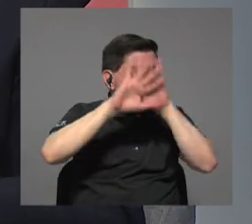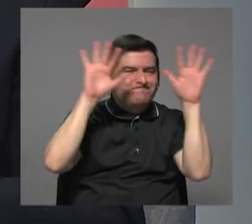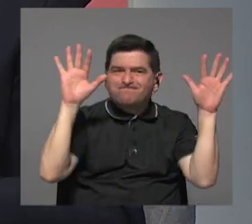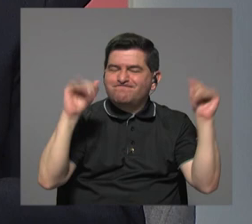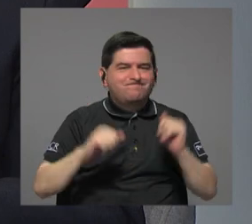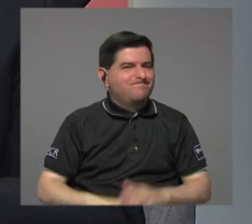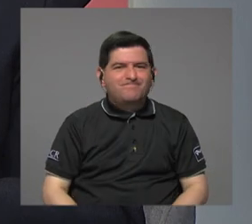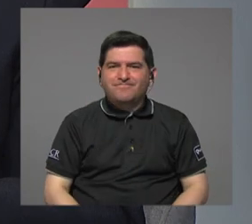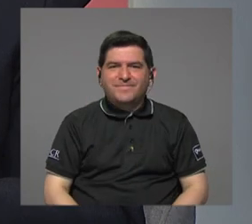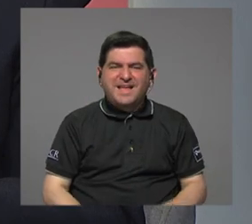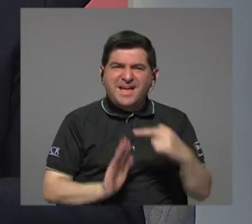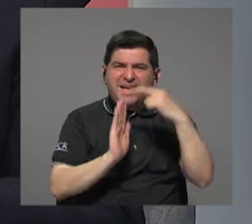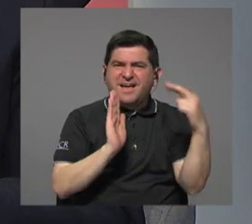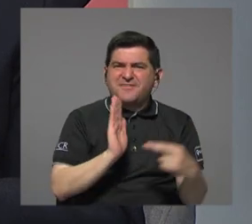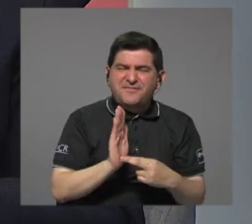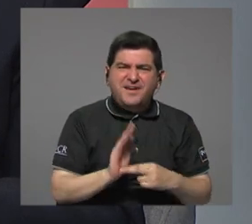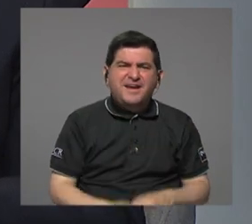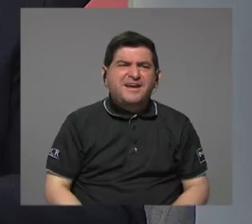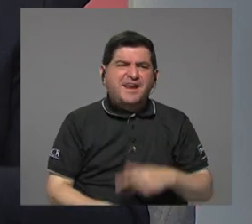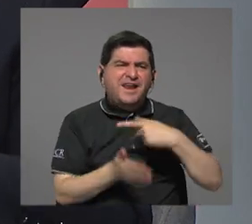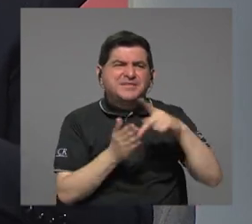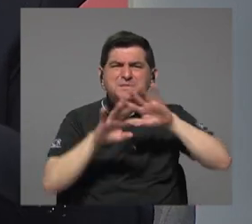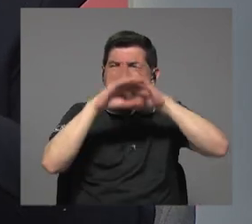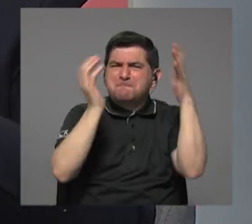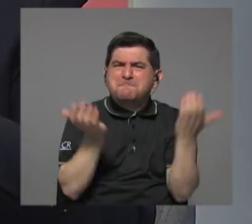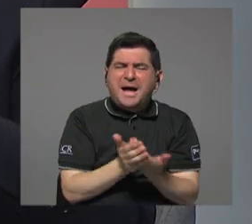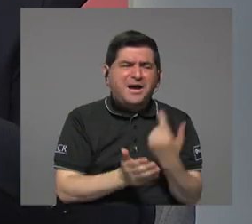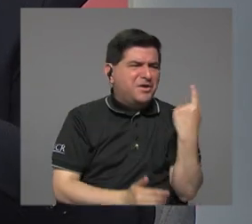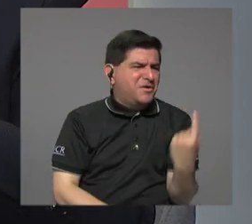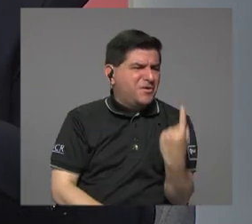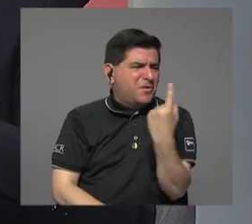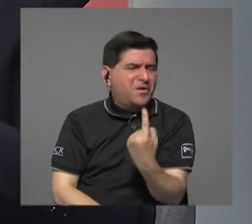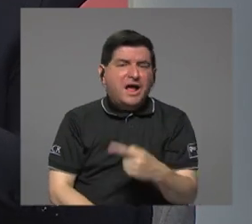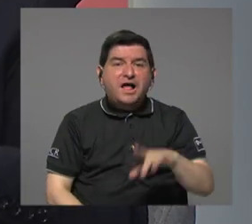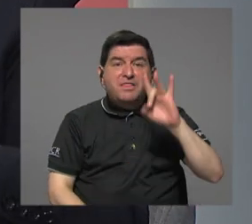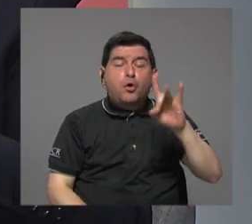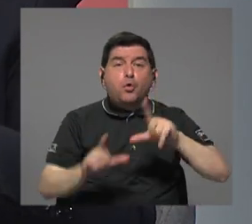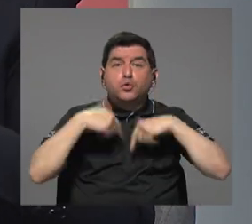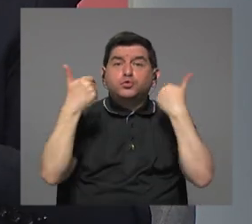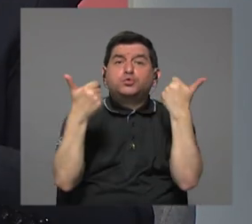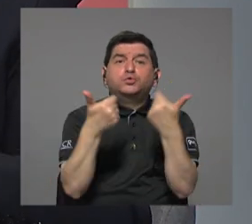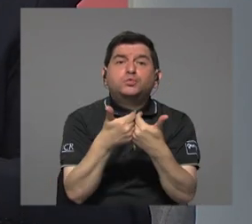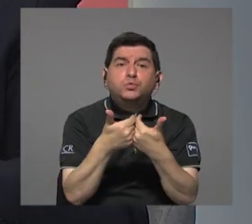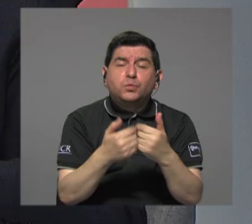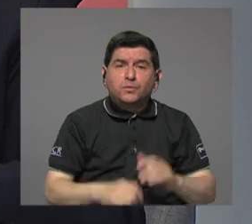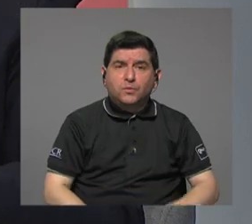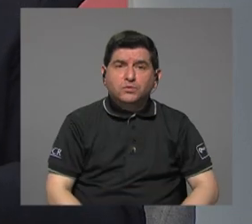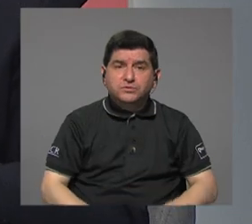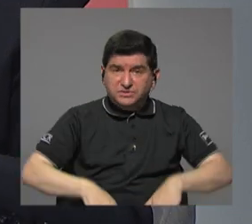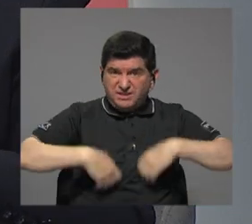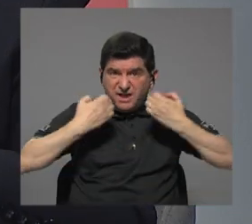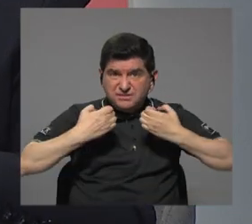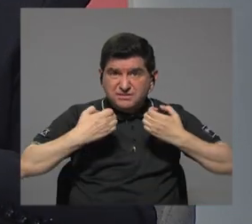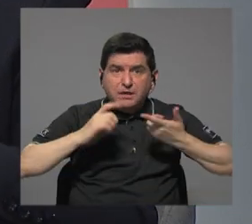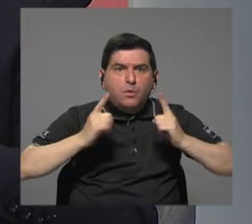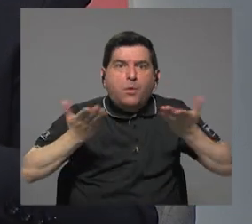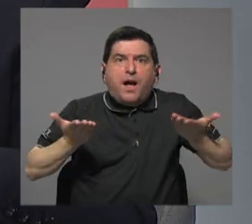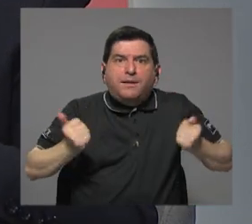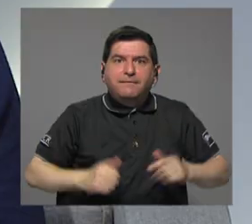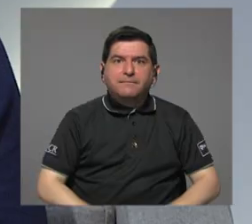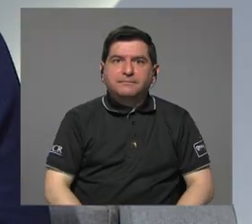cuáles son las reglas para poner ese salario global para cada una de las 8 familias y que existen